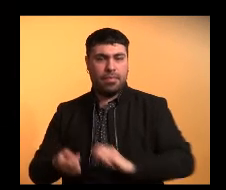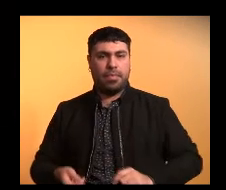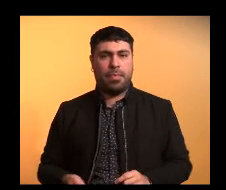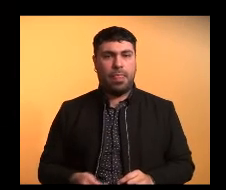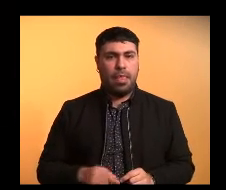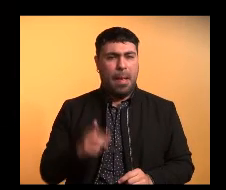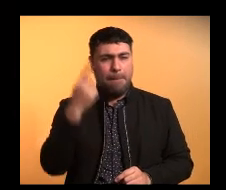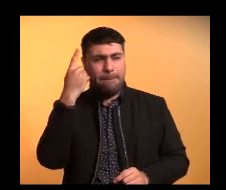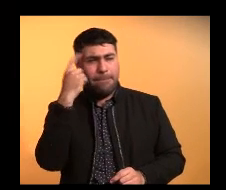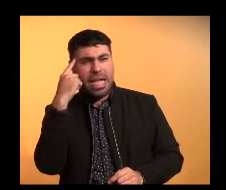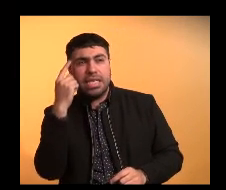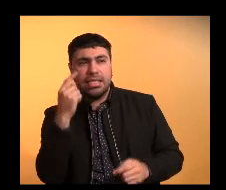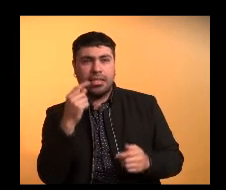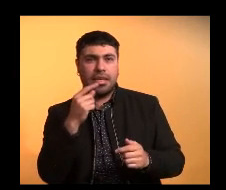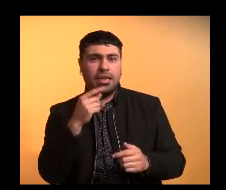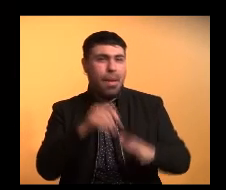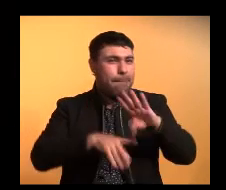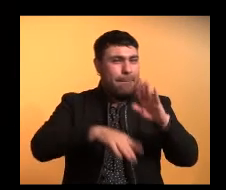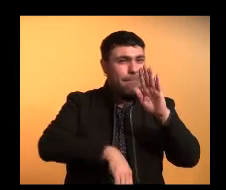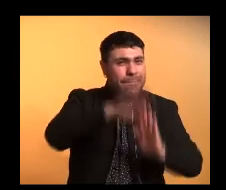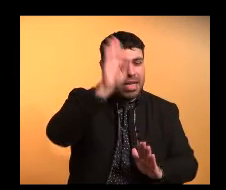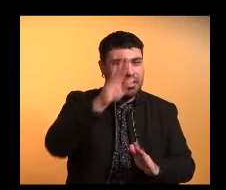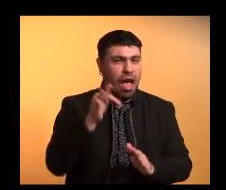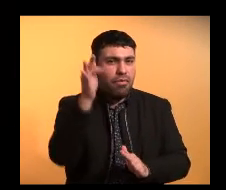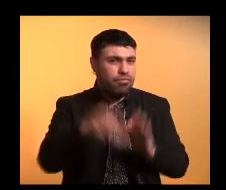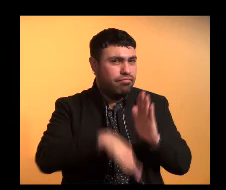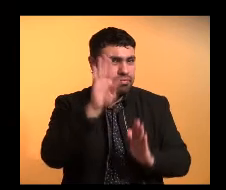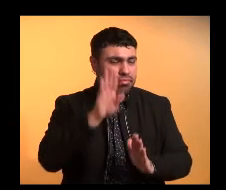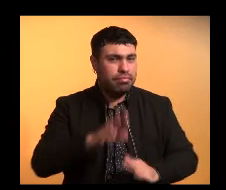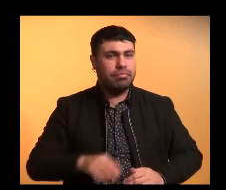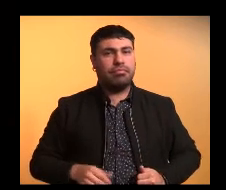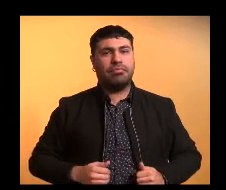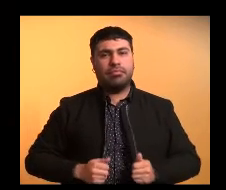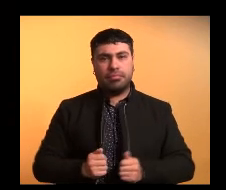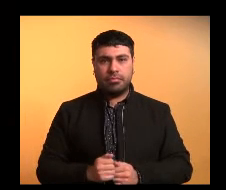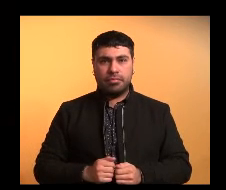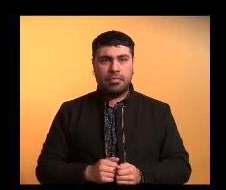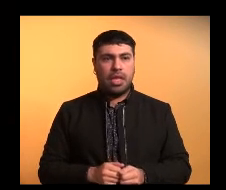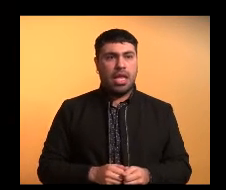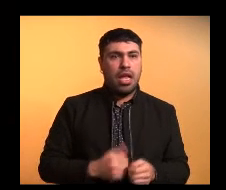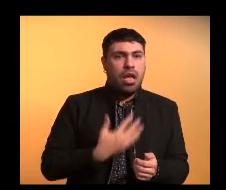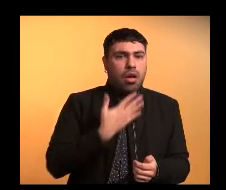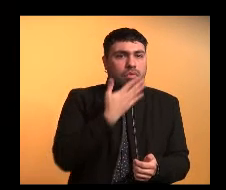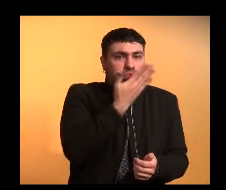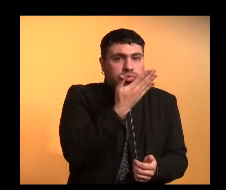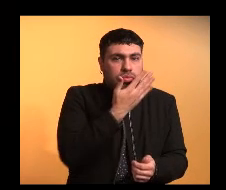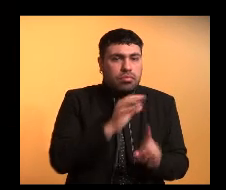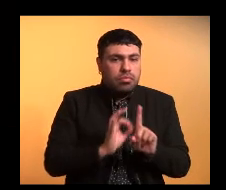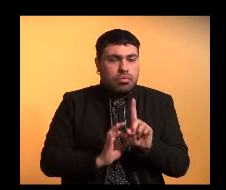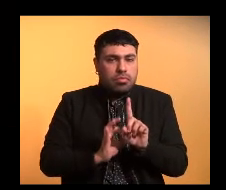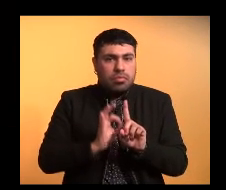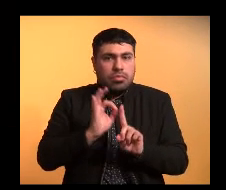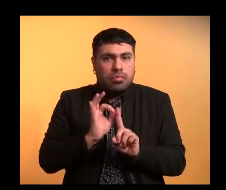especies de las que actualmente hay descritas. La luz, hielo, temperatura, junto con la